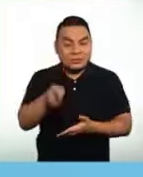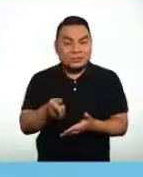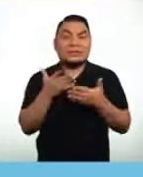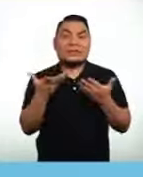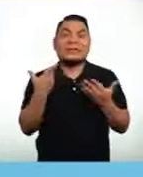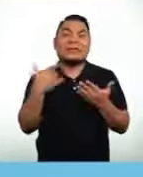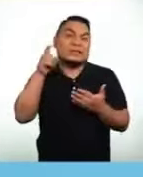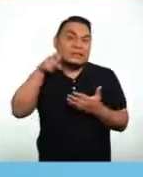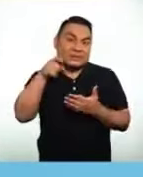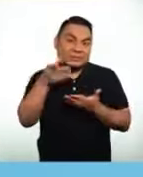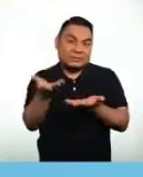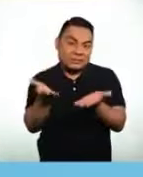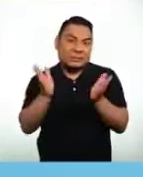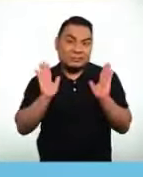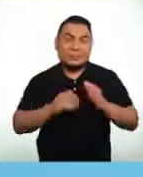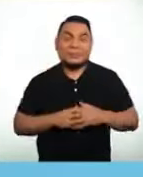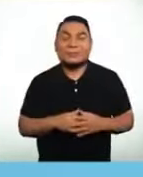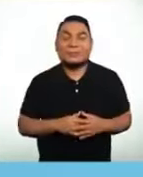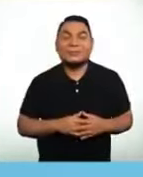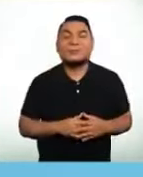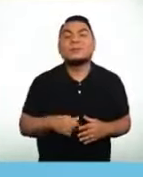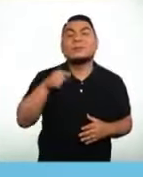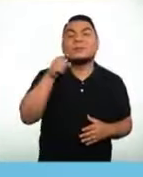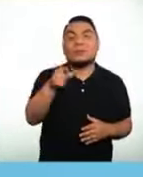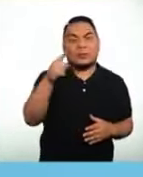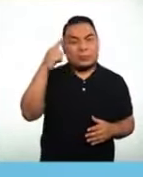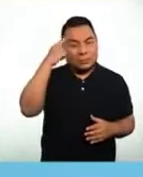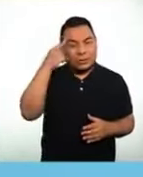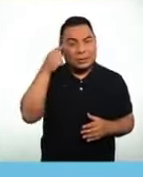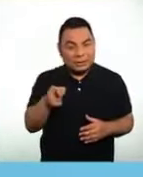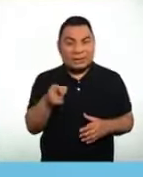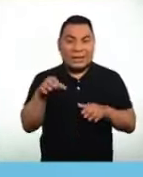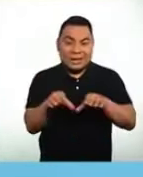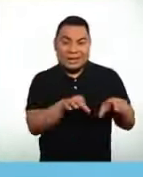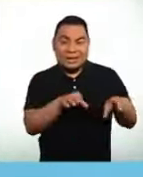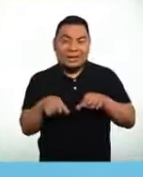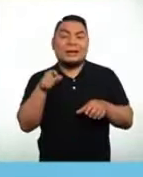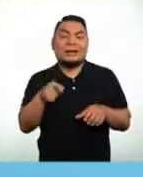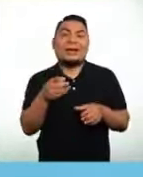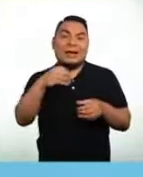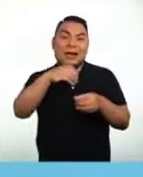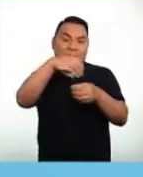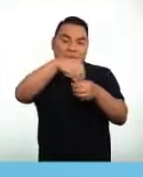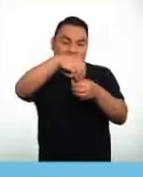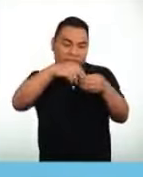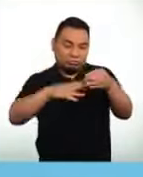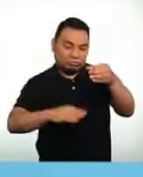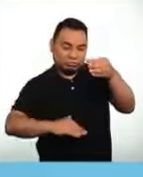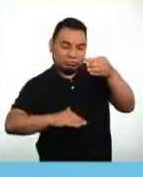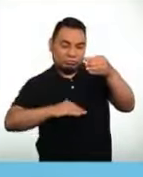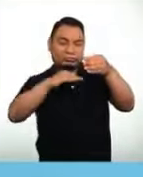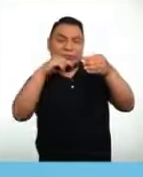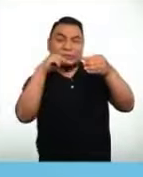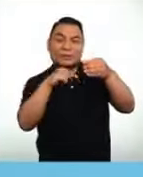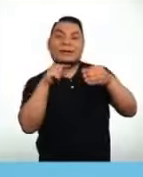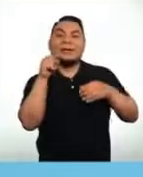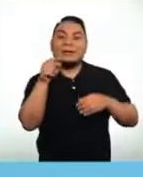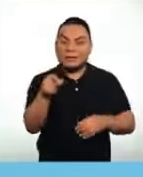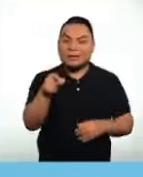o ayúdalo en caso sea necesario. Tomen en cuenta que esta actividad de llenado de